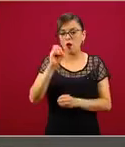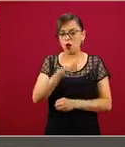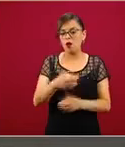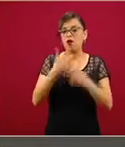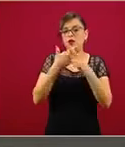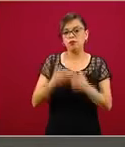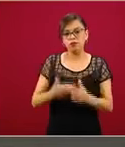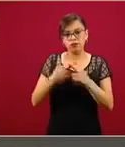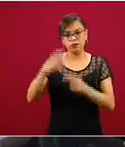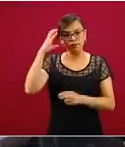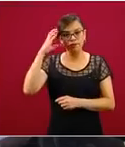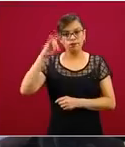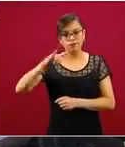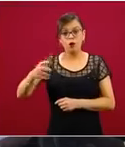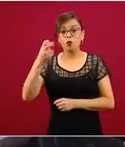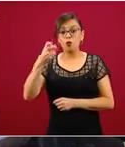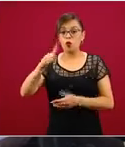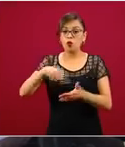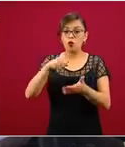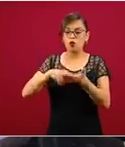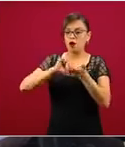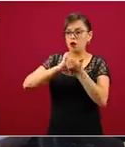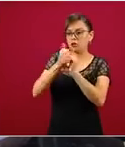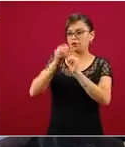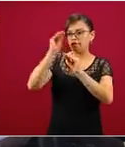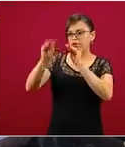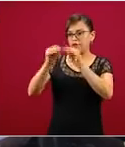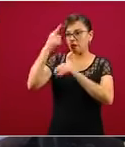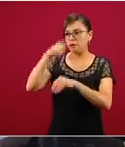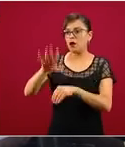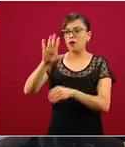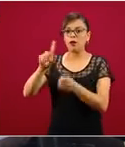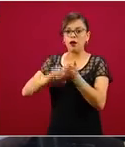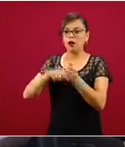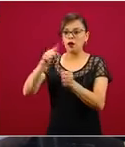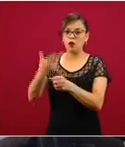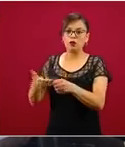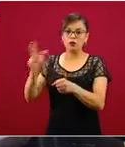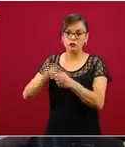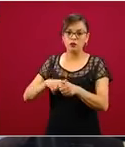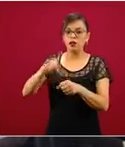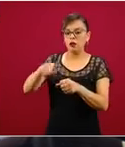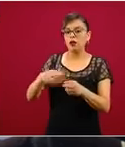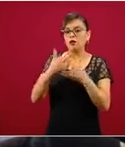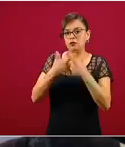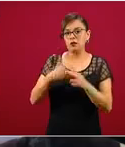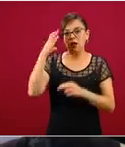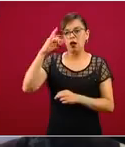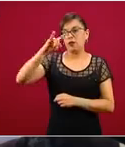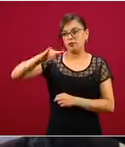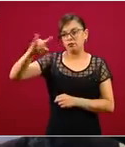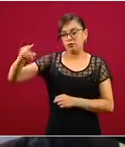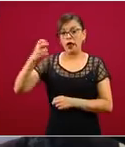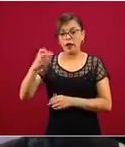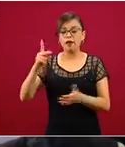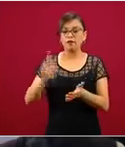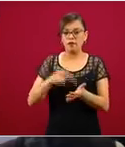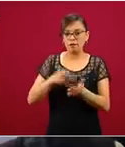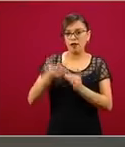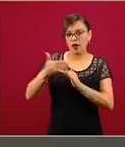hospitalaria, ampliar la capacidad resolutiva del Sistema Nacional de Salud, de lo que hemos hablado también repetidamente. La siguiente.